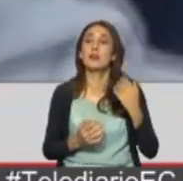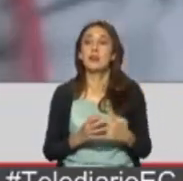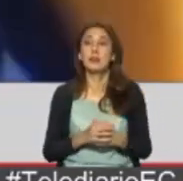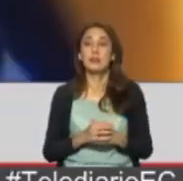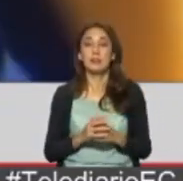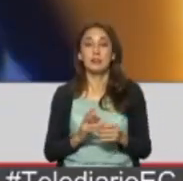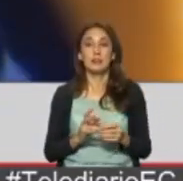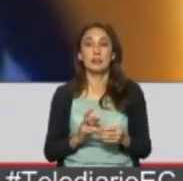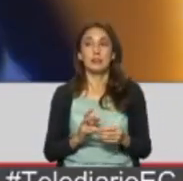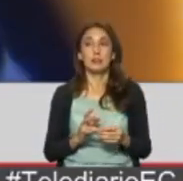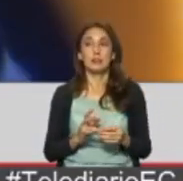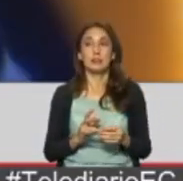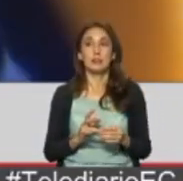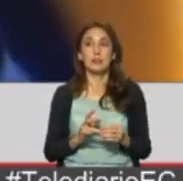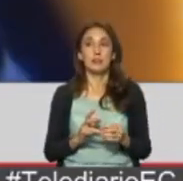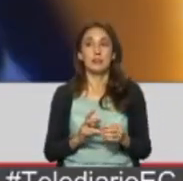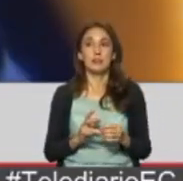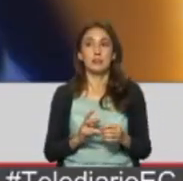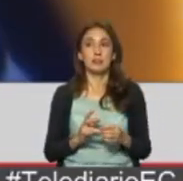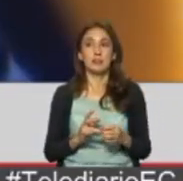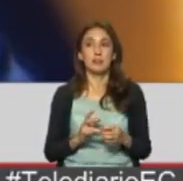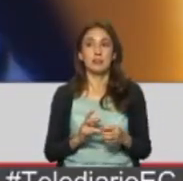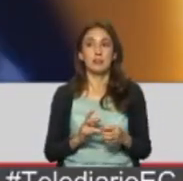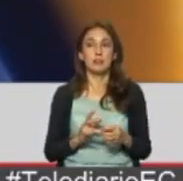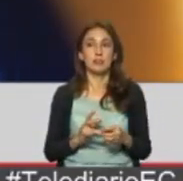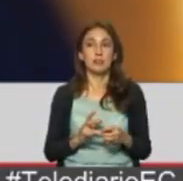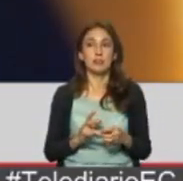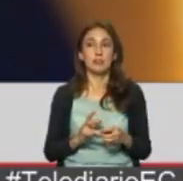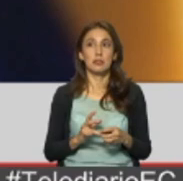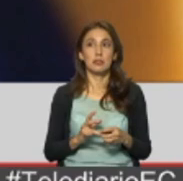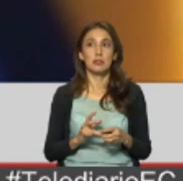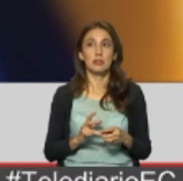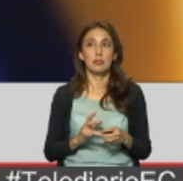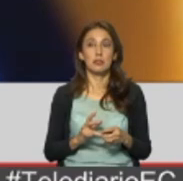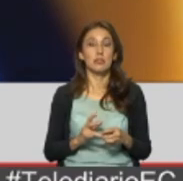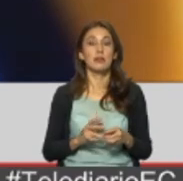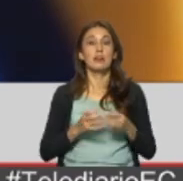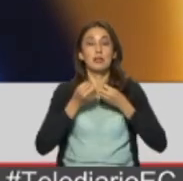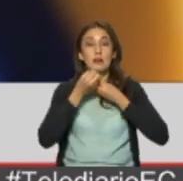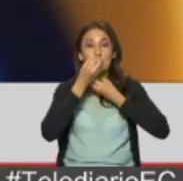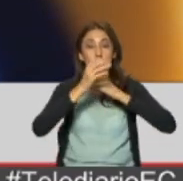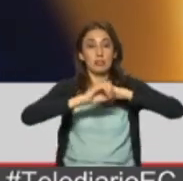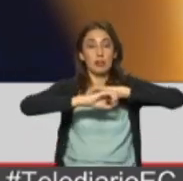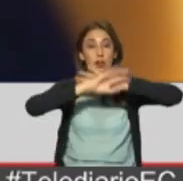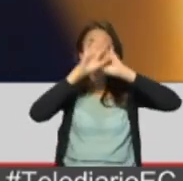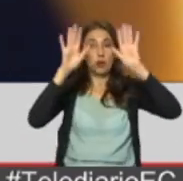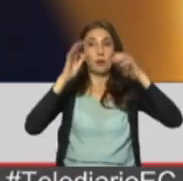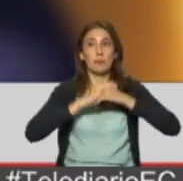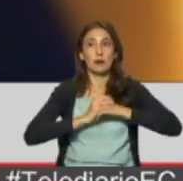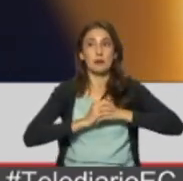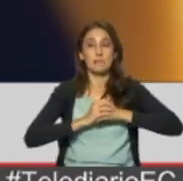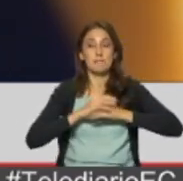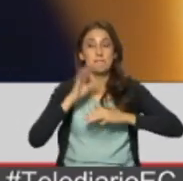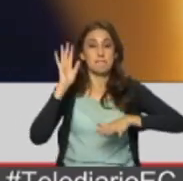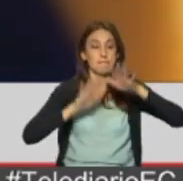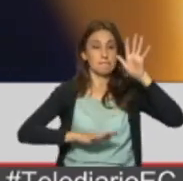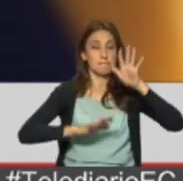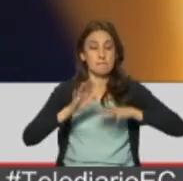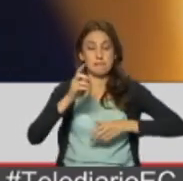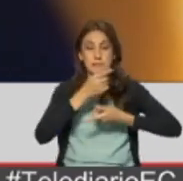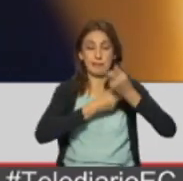ver, hay dos o tres casos. Ah, porque eso también tiene que quedar claro. Fuera de Hubei existe la